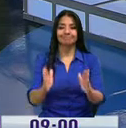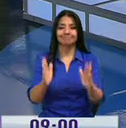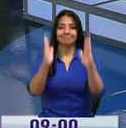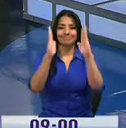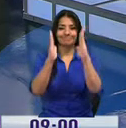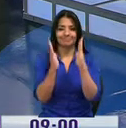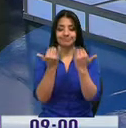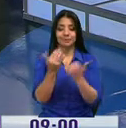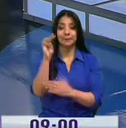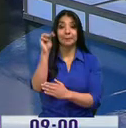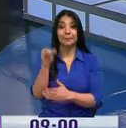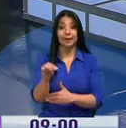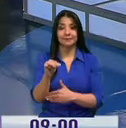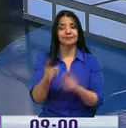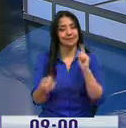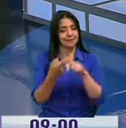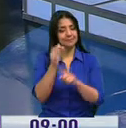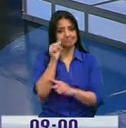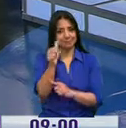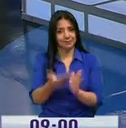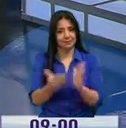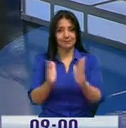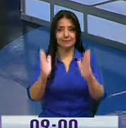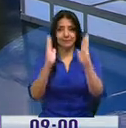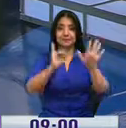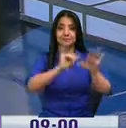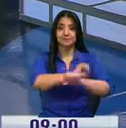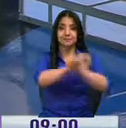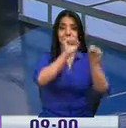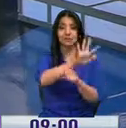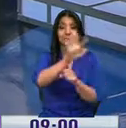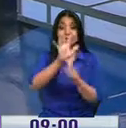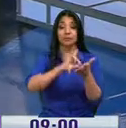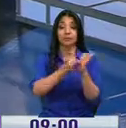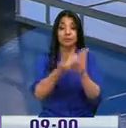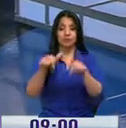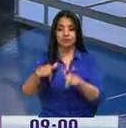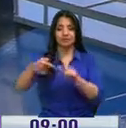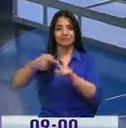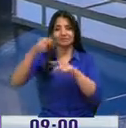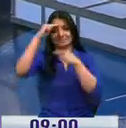acompañado el martes. Invitarles que mañana estemos juntos. Desde las 6:55 en el Comercio TV y luego en este primer noticiero de la comunidad.